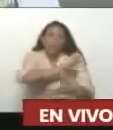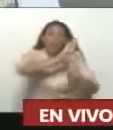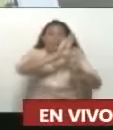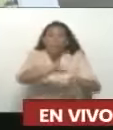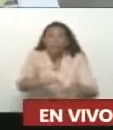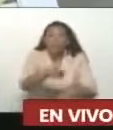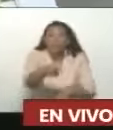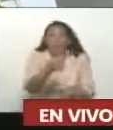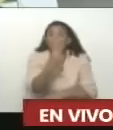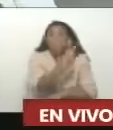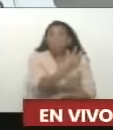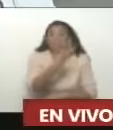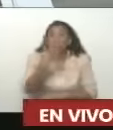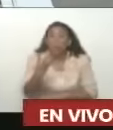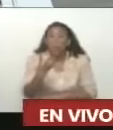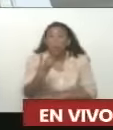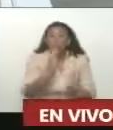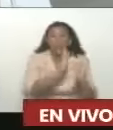24